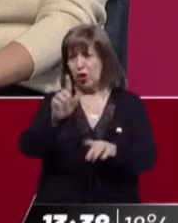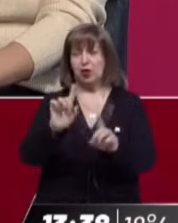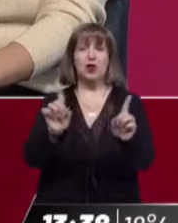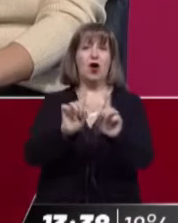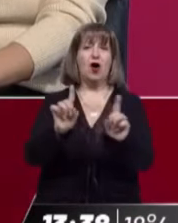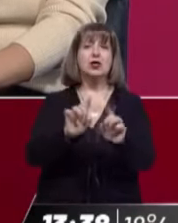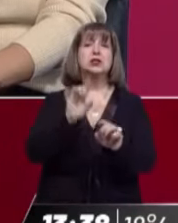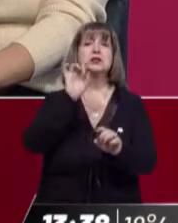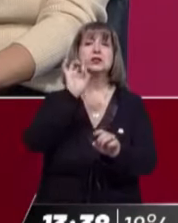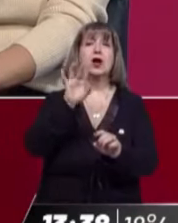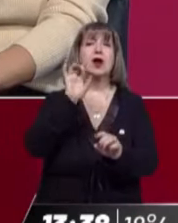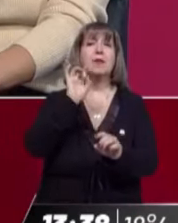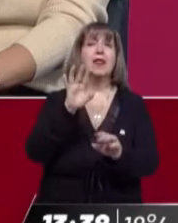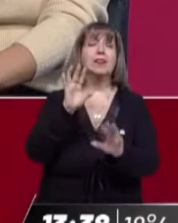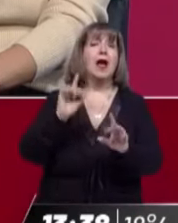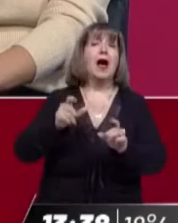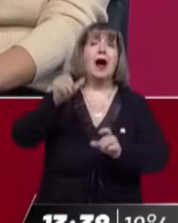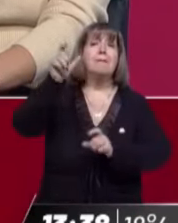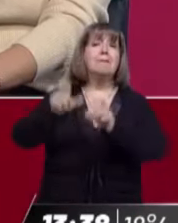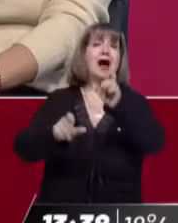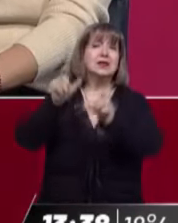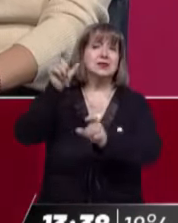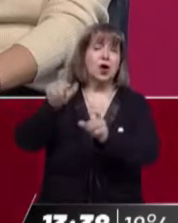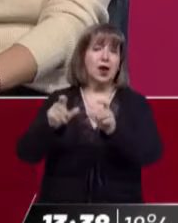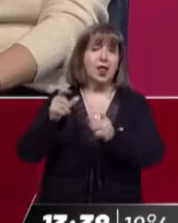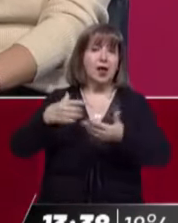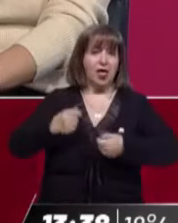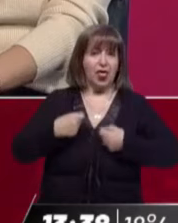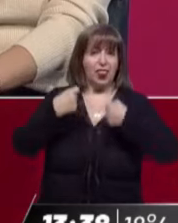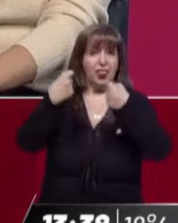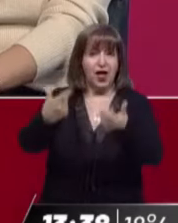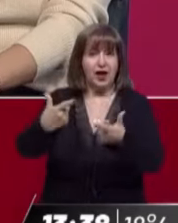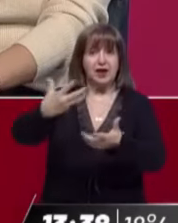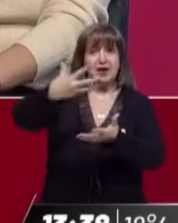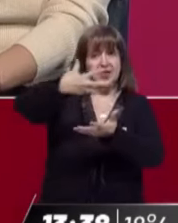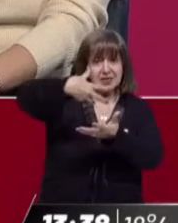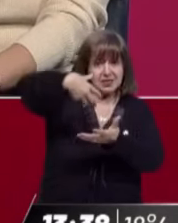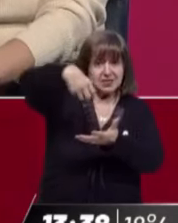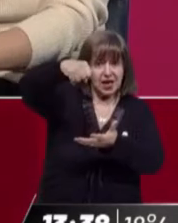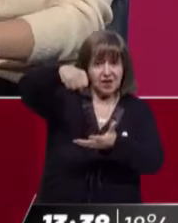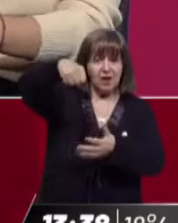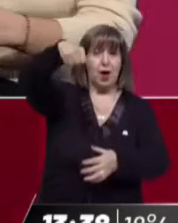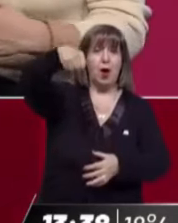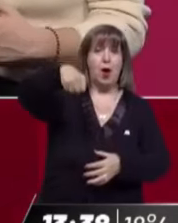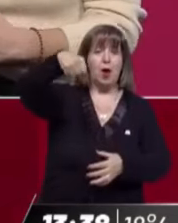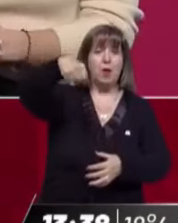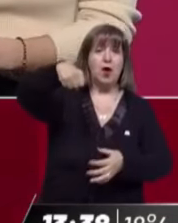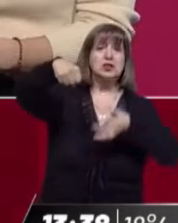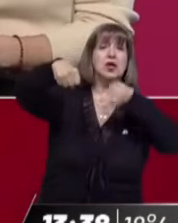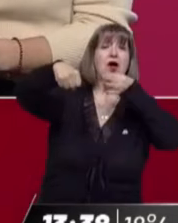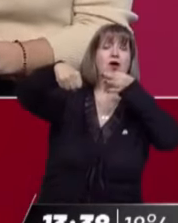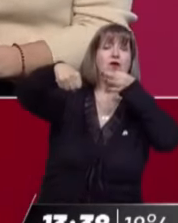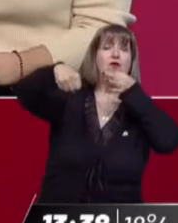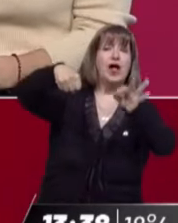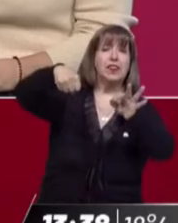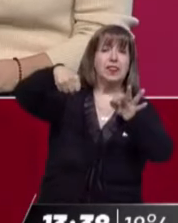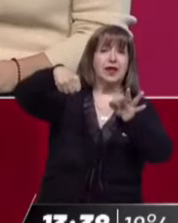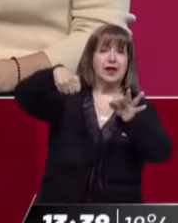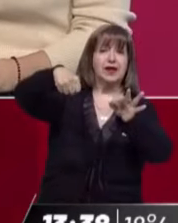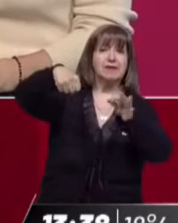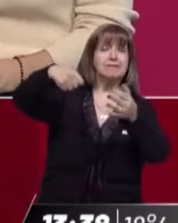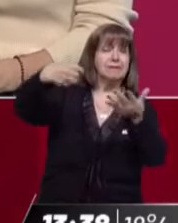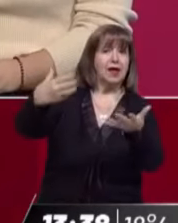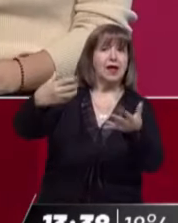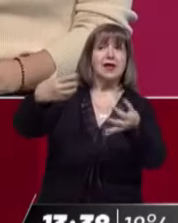decir esto existe hay que atenderlo bien decía el gobernador hay un un deterioro social bien qué hacemos con